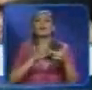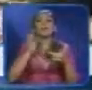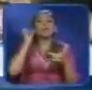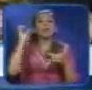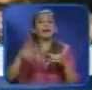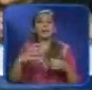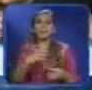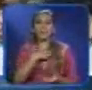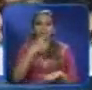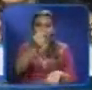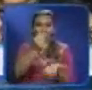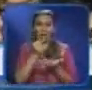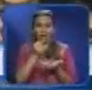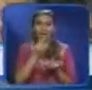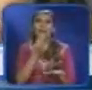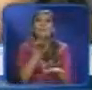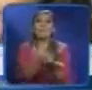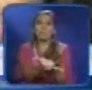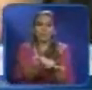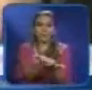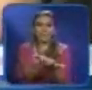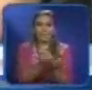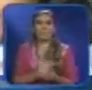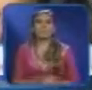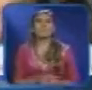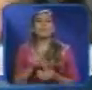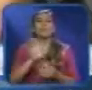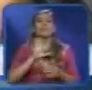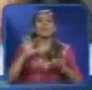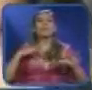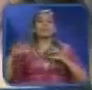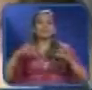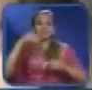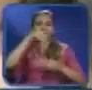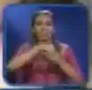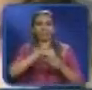Ellen Page, reconocida por su actuación en la comedia Juno.